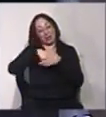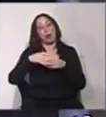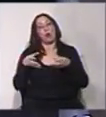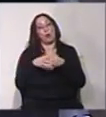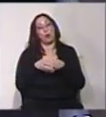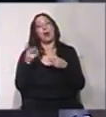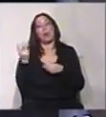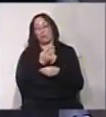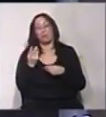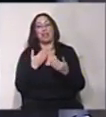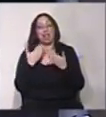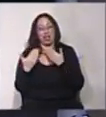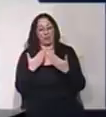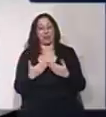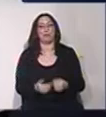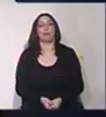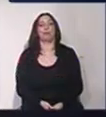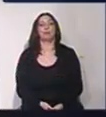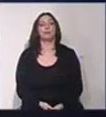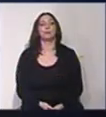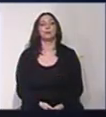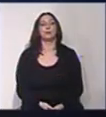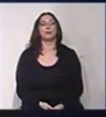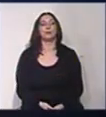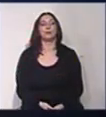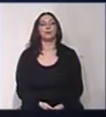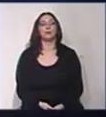Con ellas vamos a estar en el próximo bloque.